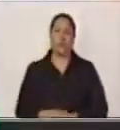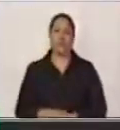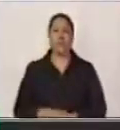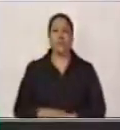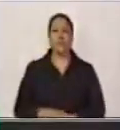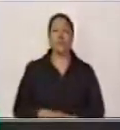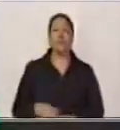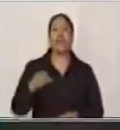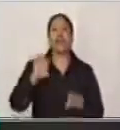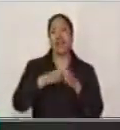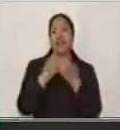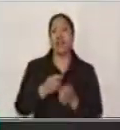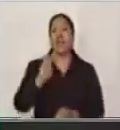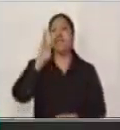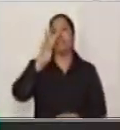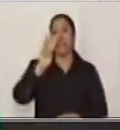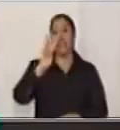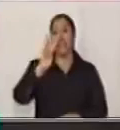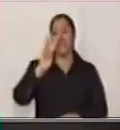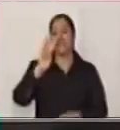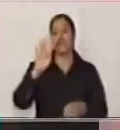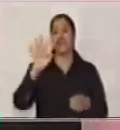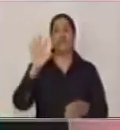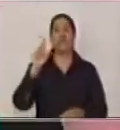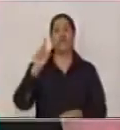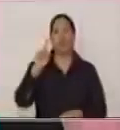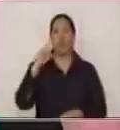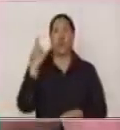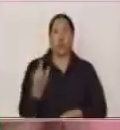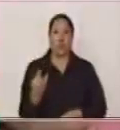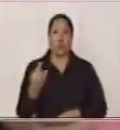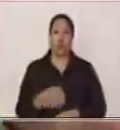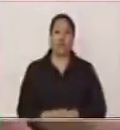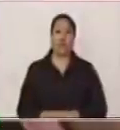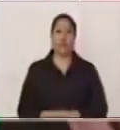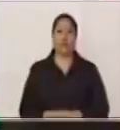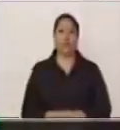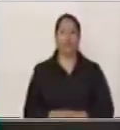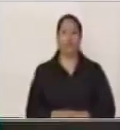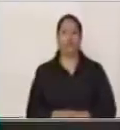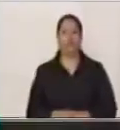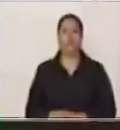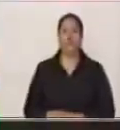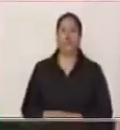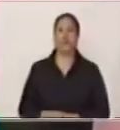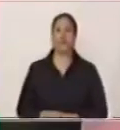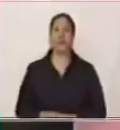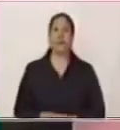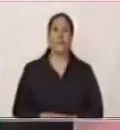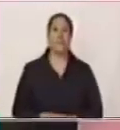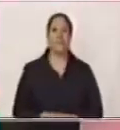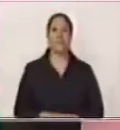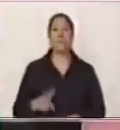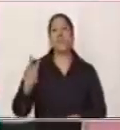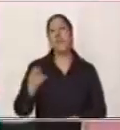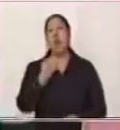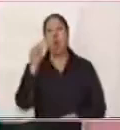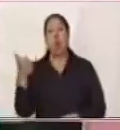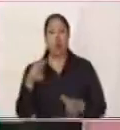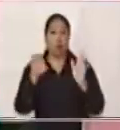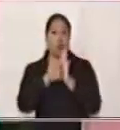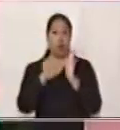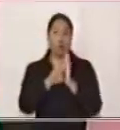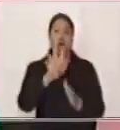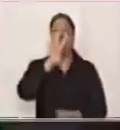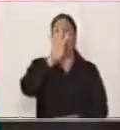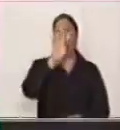lo leemos como 3 enteros. Ahora vamos con nuestro segundo ejemplo. Tenemos 40